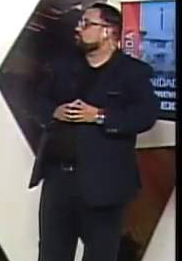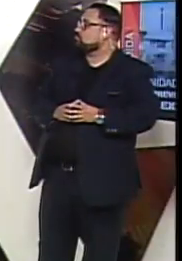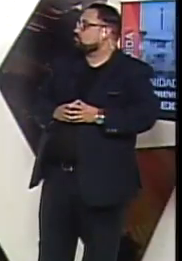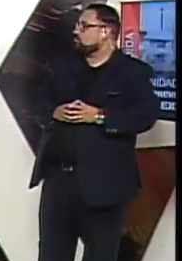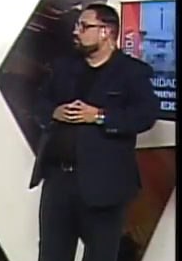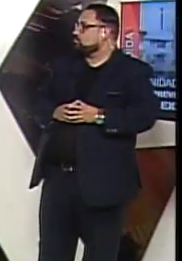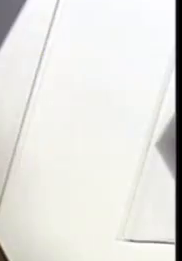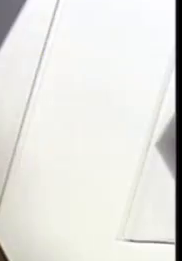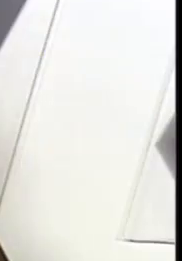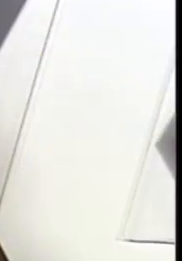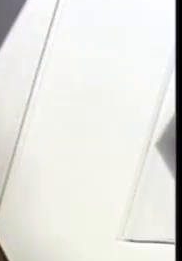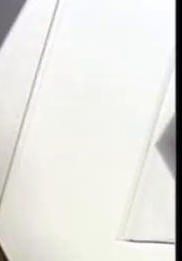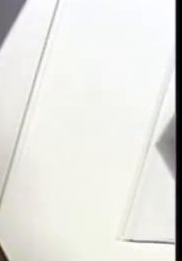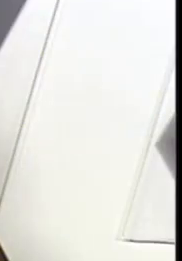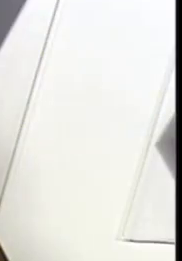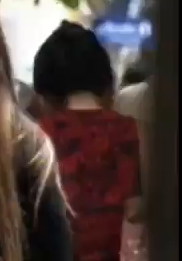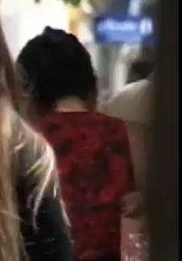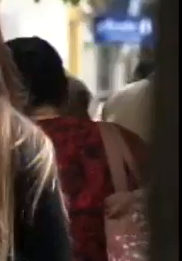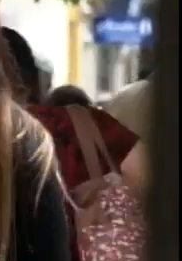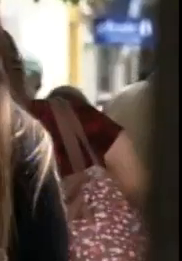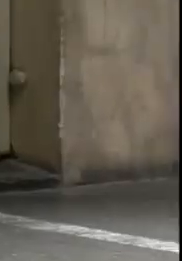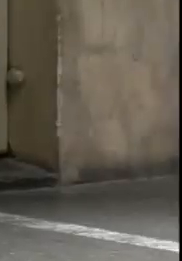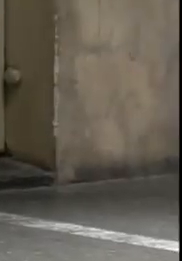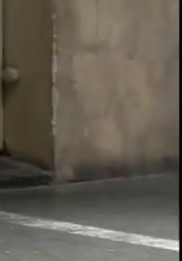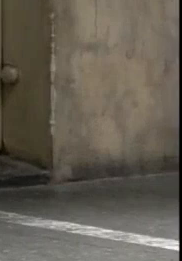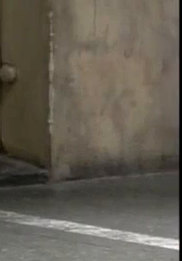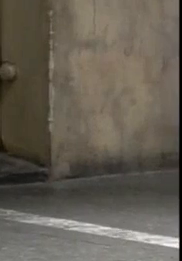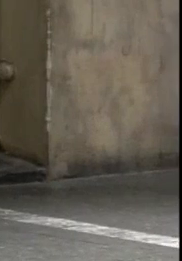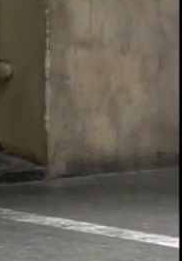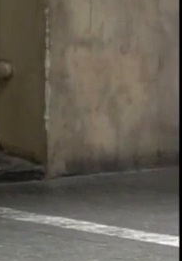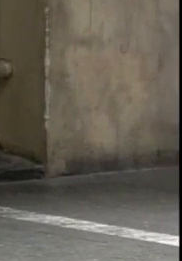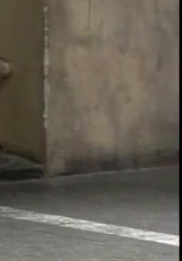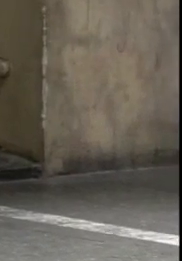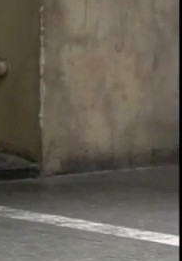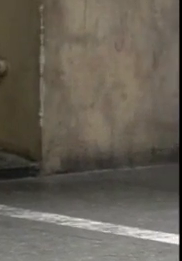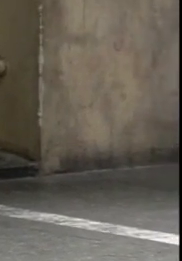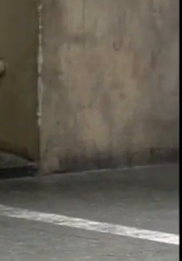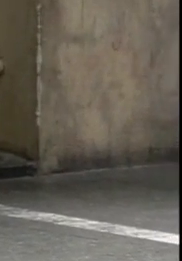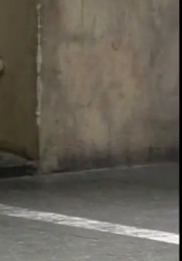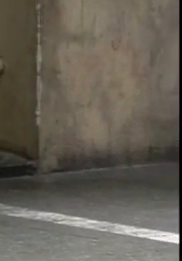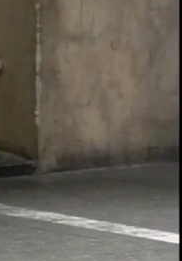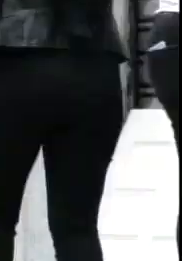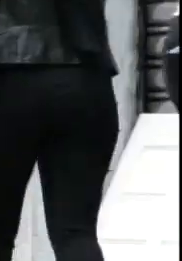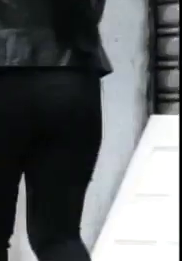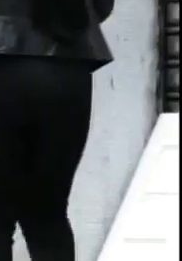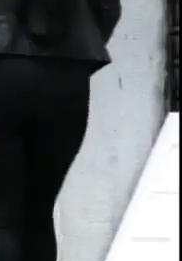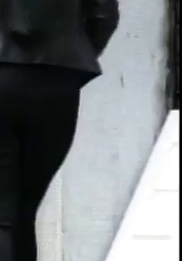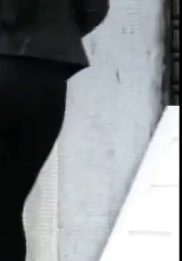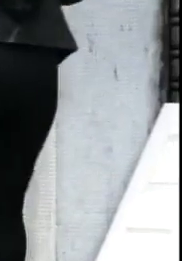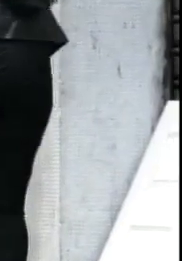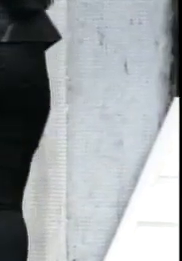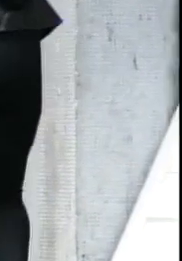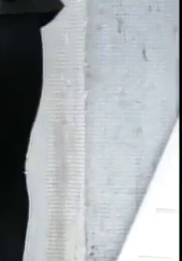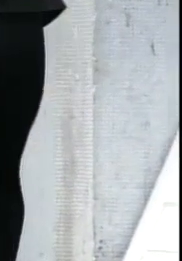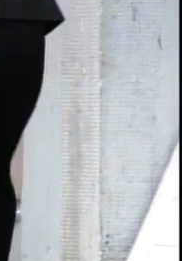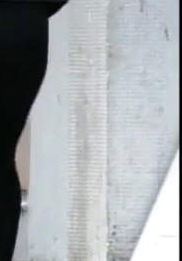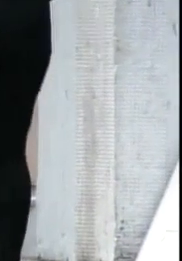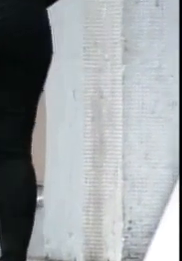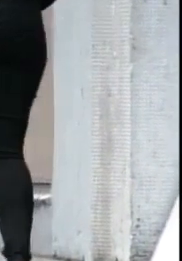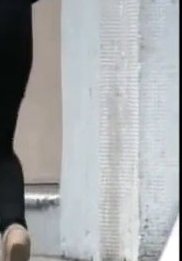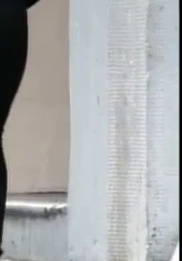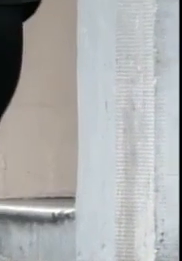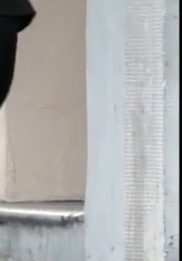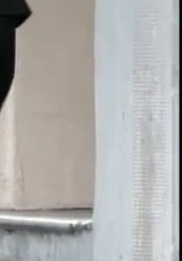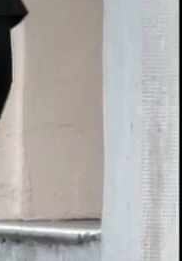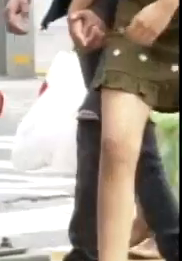punto sabemos entonces sé quién es si son víctimas quienes no es esta situación y por qué a veces lo